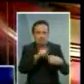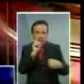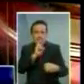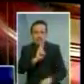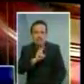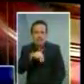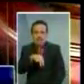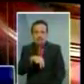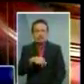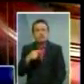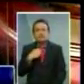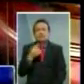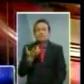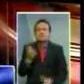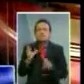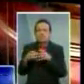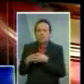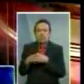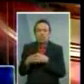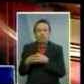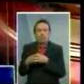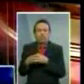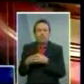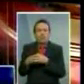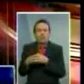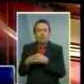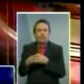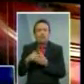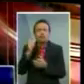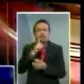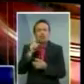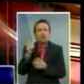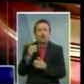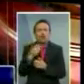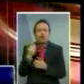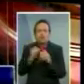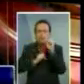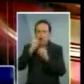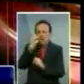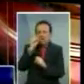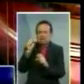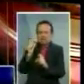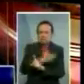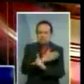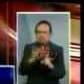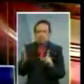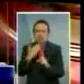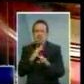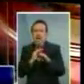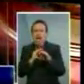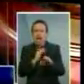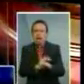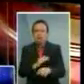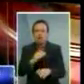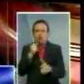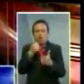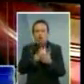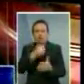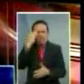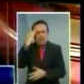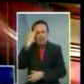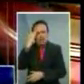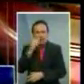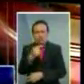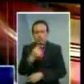Nacional, dicen que son un grupo que no está por la violencia política ni pueden apoyar el golpe militar, y con los primeros que se reúnen es con la